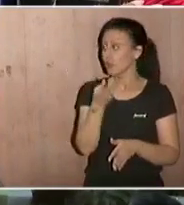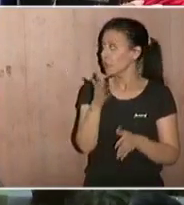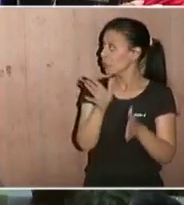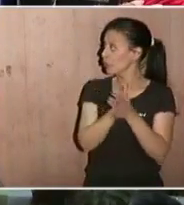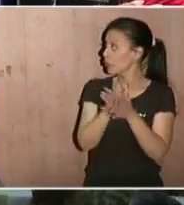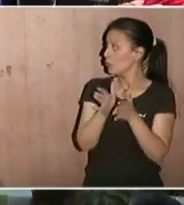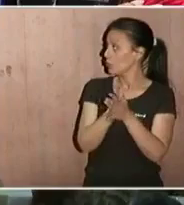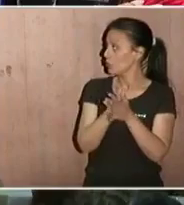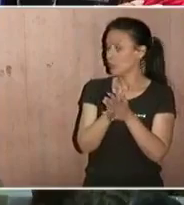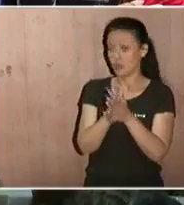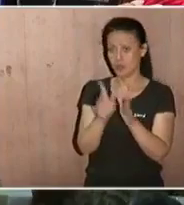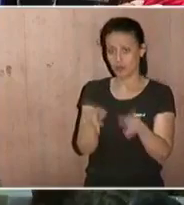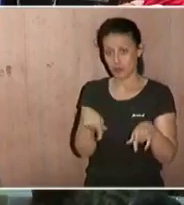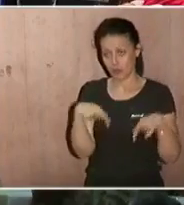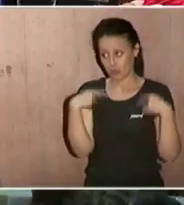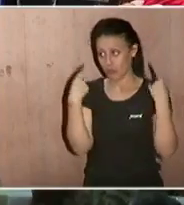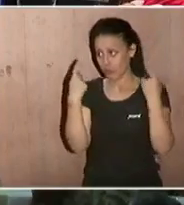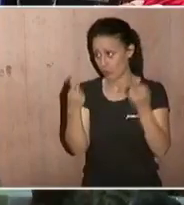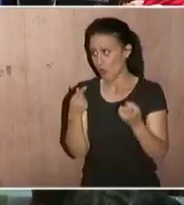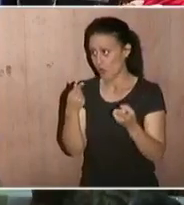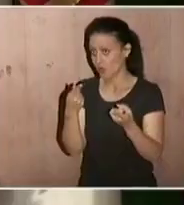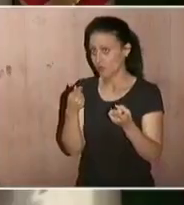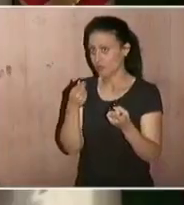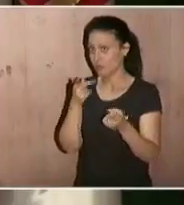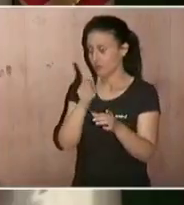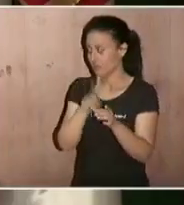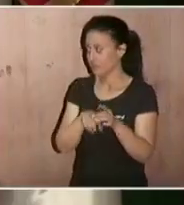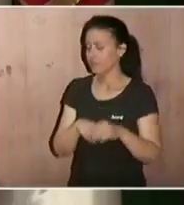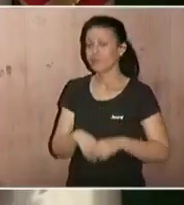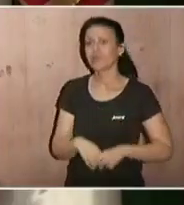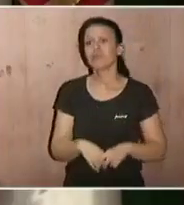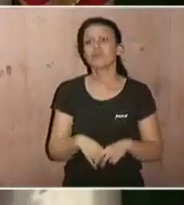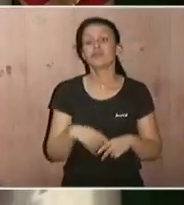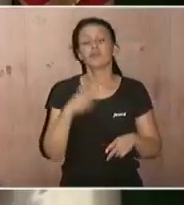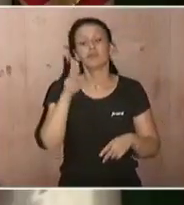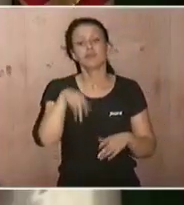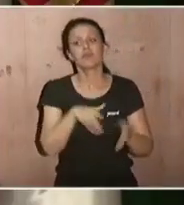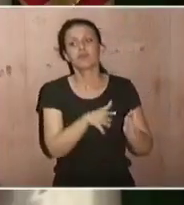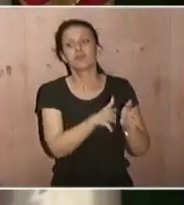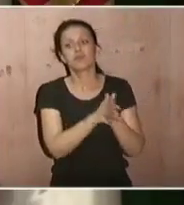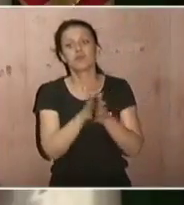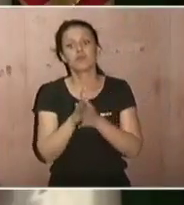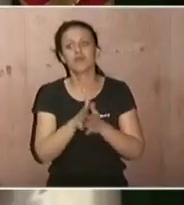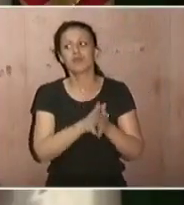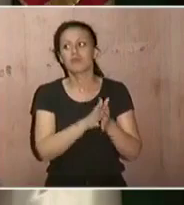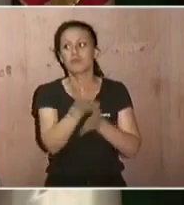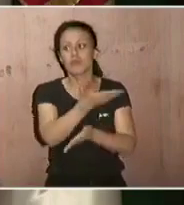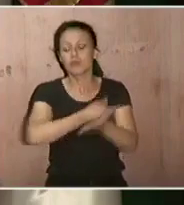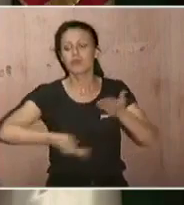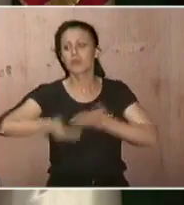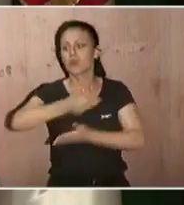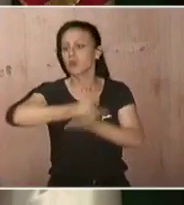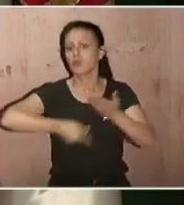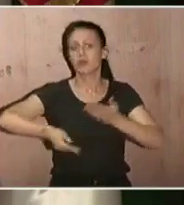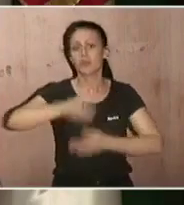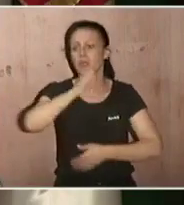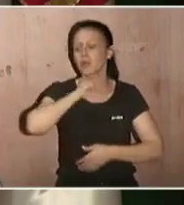heredaría después. Pero sobre todo tuve una recepción de los colegas y colaboradoras estupenda. Me hicieron